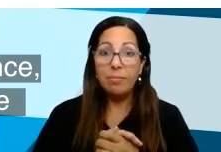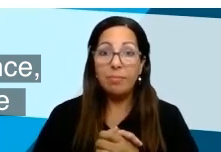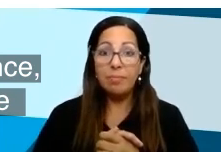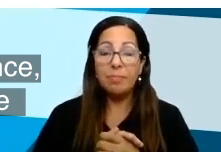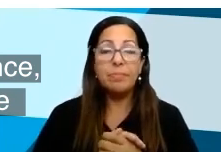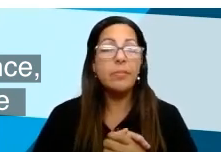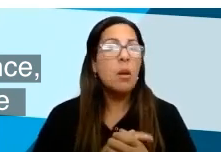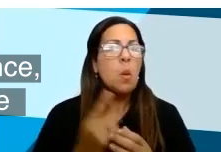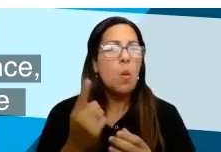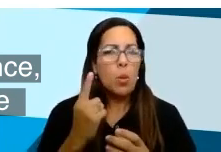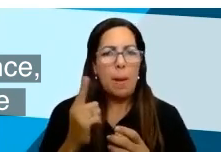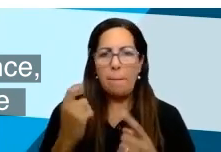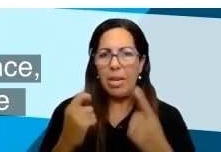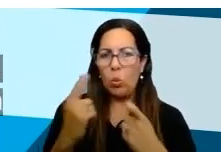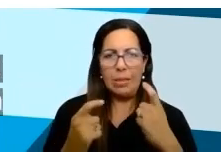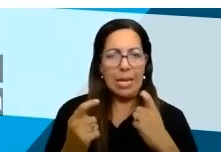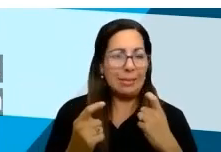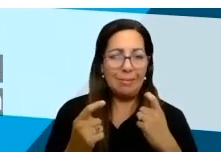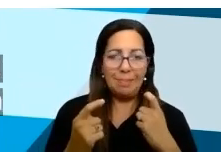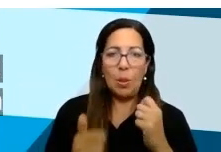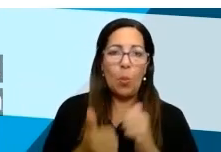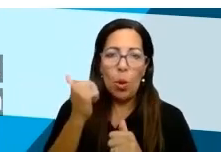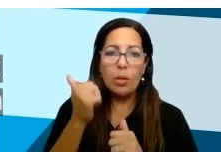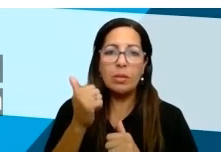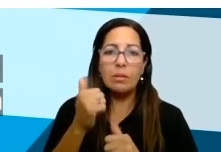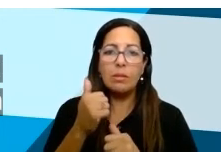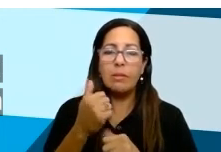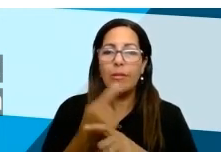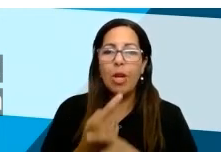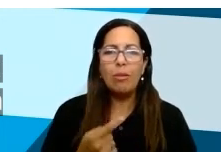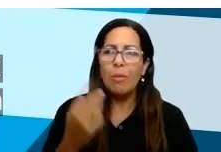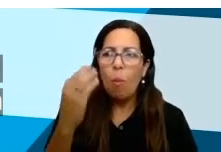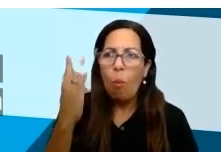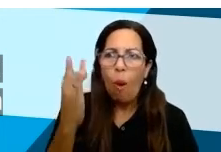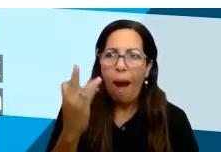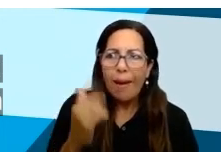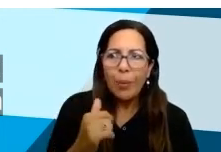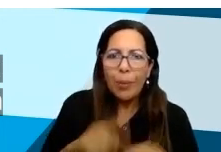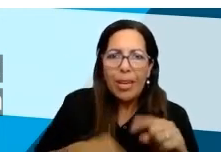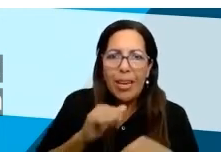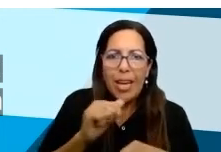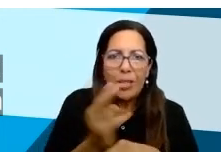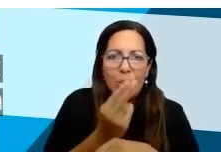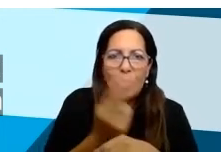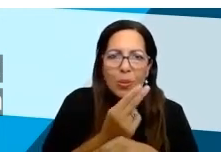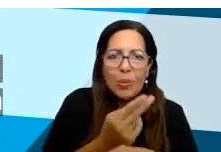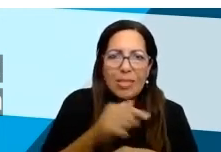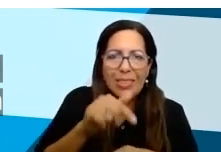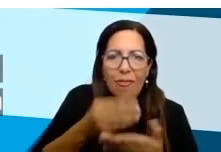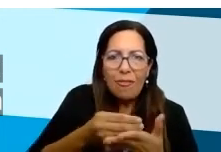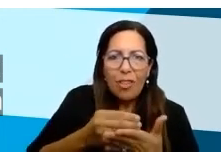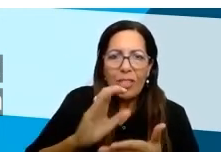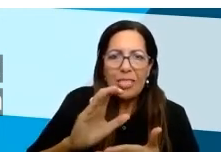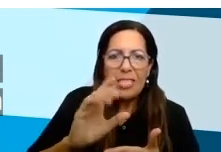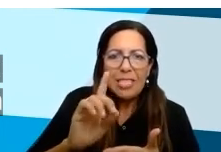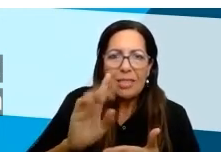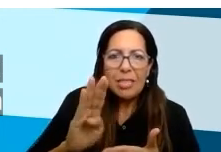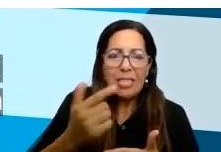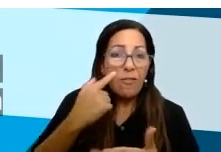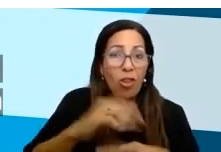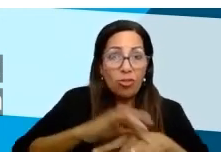preguntas que generalmente recibo con respecto a esto es por qué no podemos utilizar CDBGDR para, bueno, para los terremotos